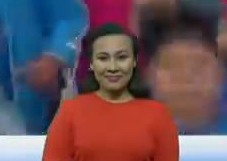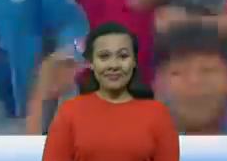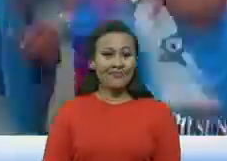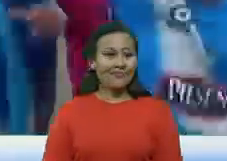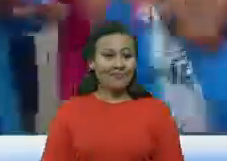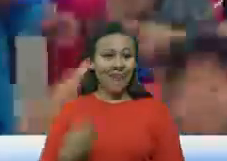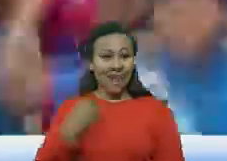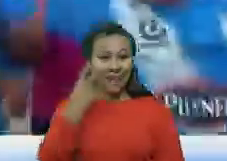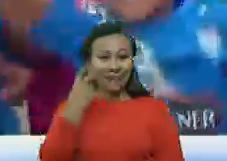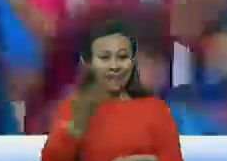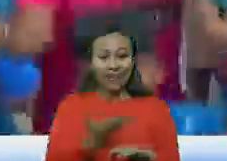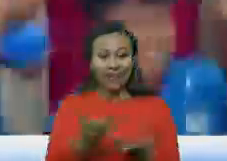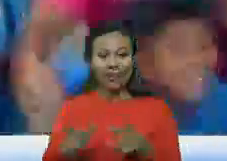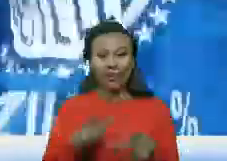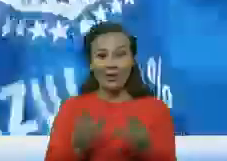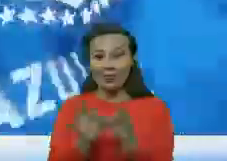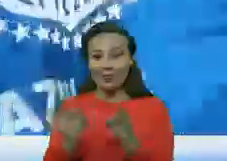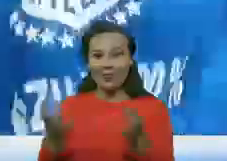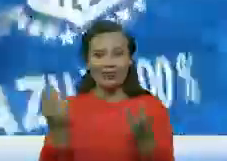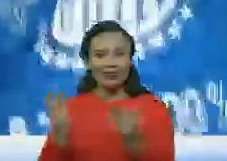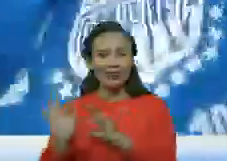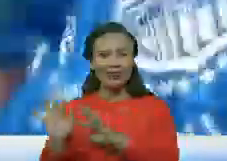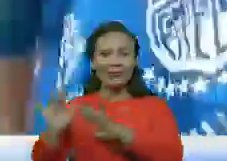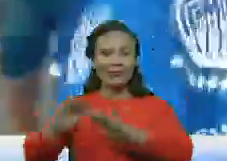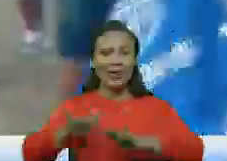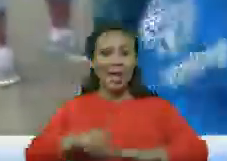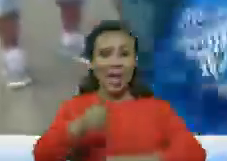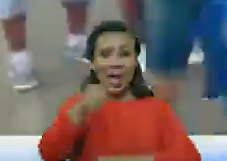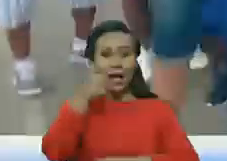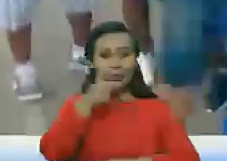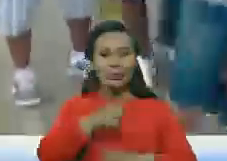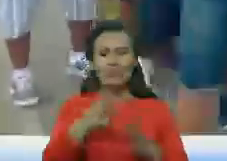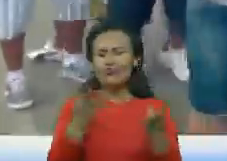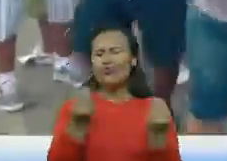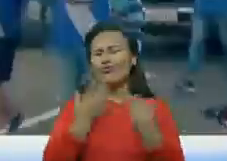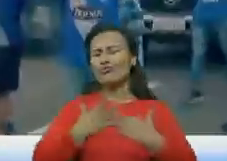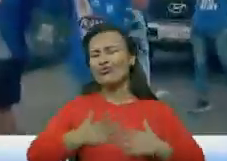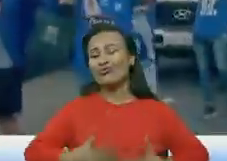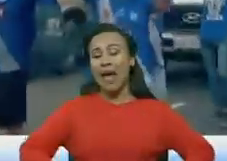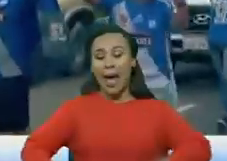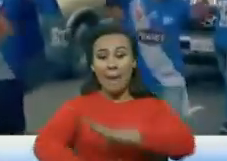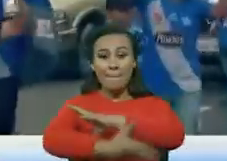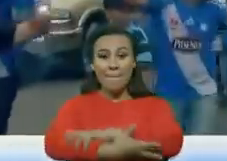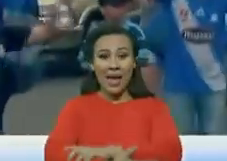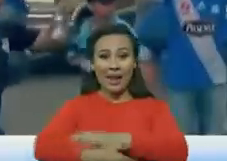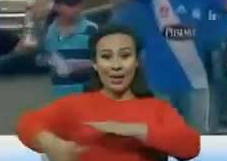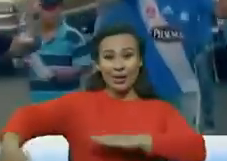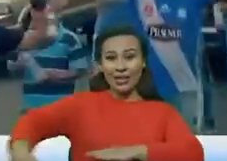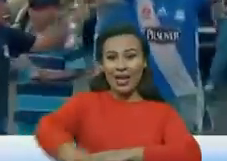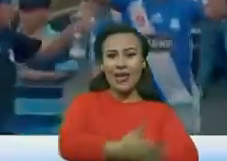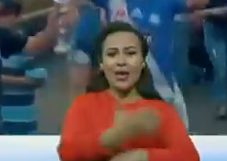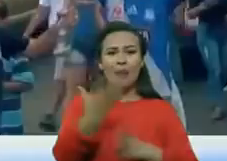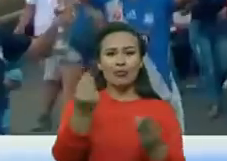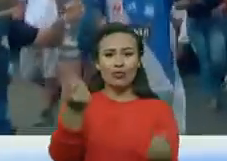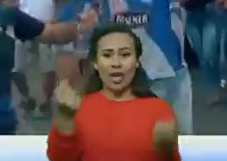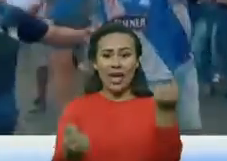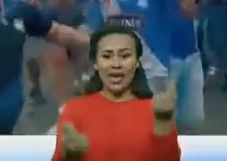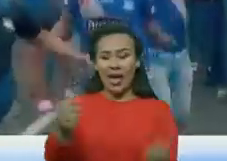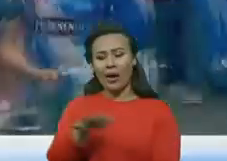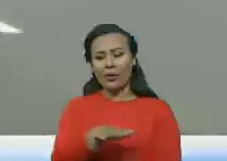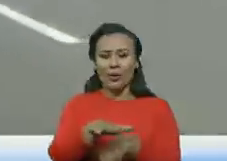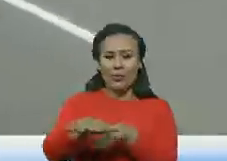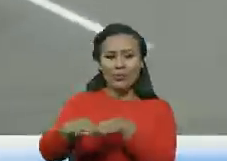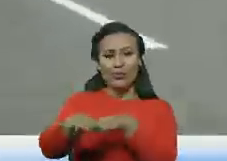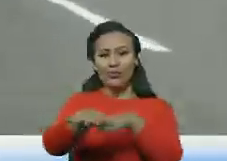Uno de los puntos claves de reunión de los seguidores azules cuando celebran es la avenida Malecón. Ahí inició una multitudinaria caravana que recorrió